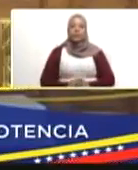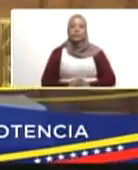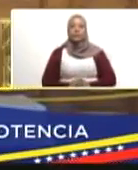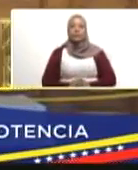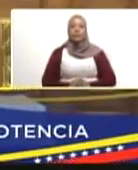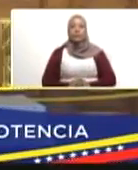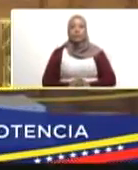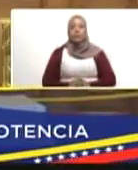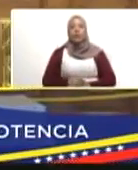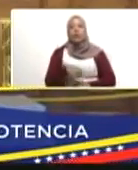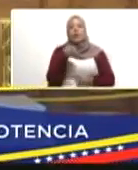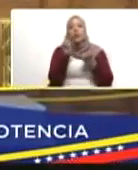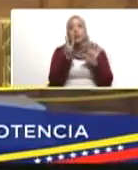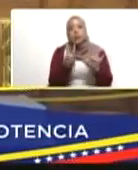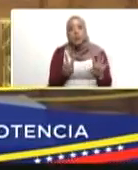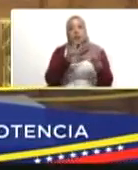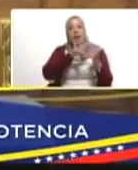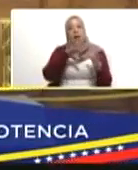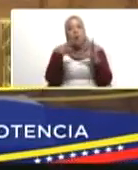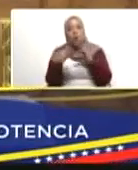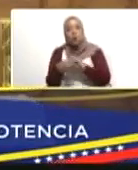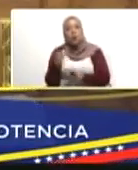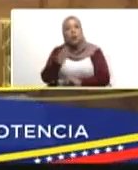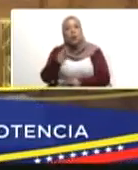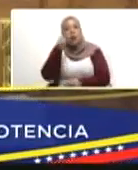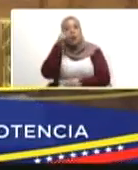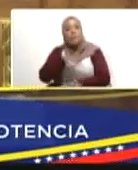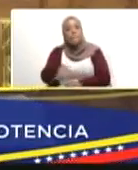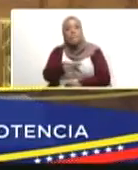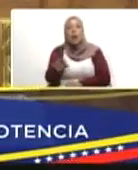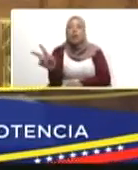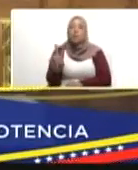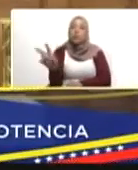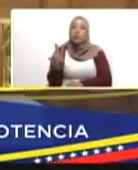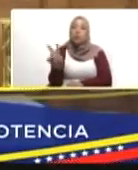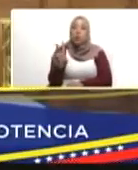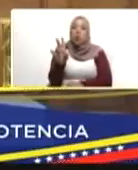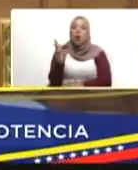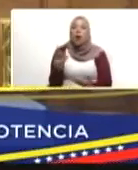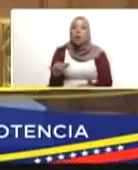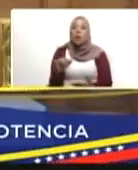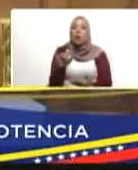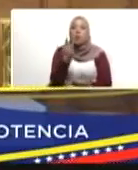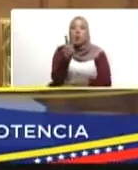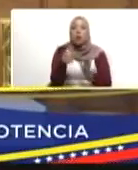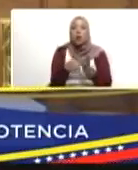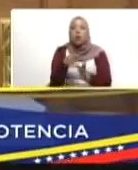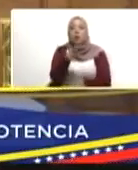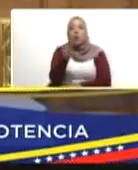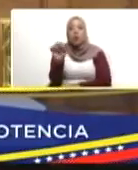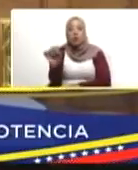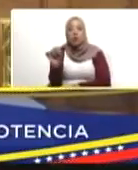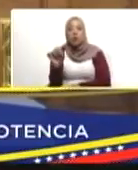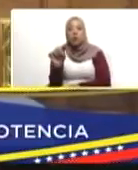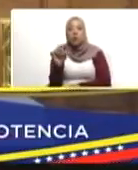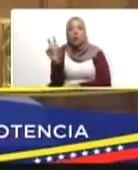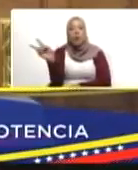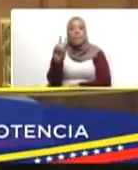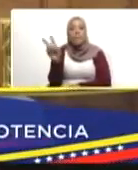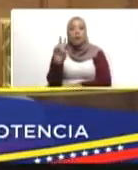hablo de las siete transformaciones que necesita Venezuela para lograr en el 2030 ser un